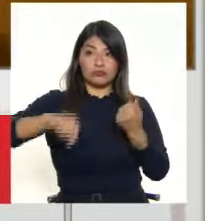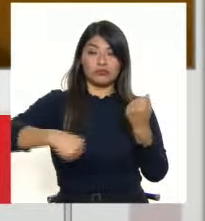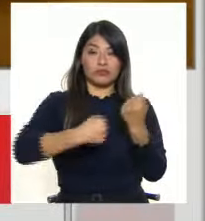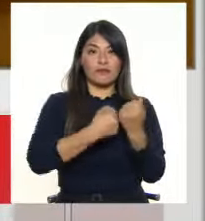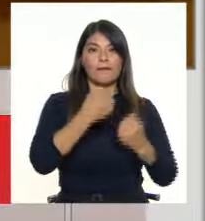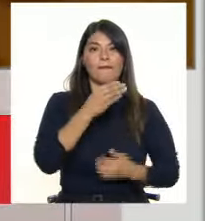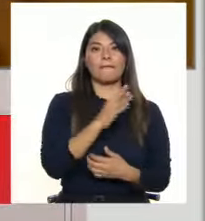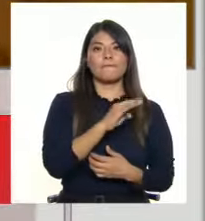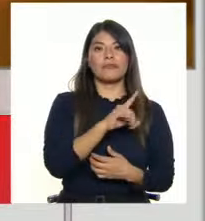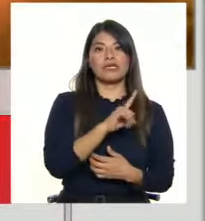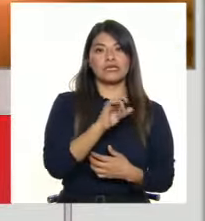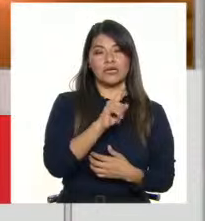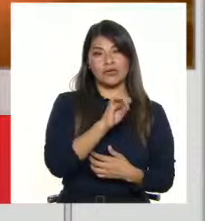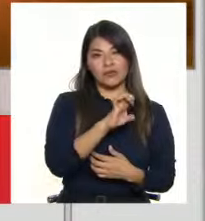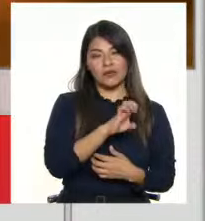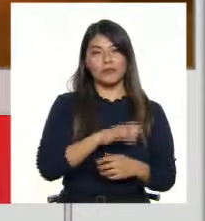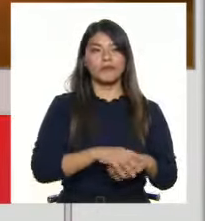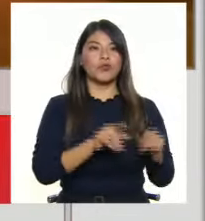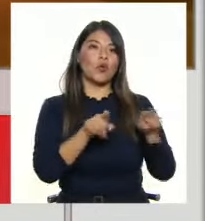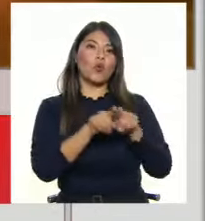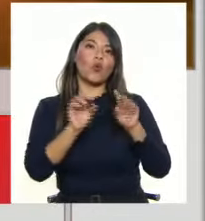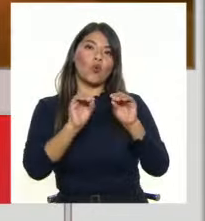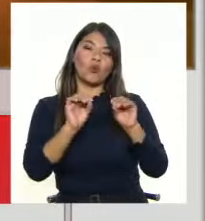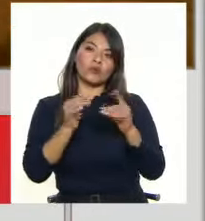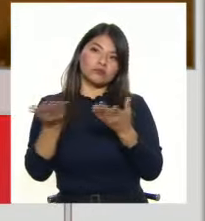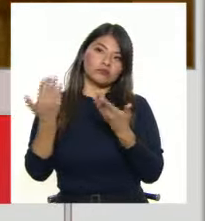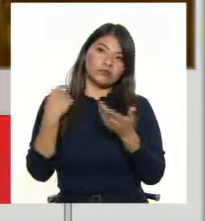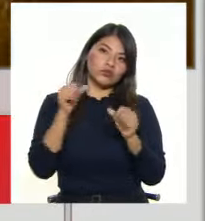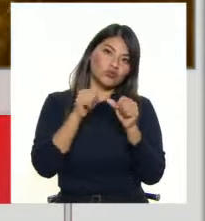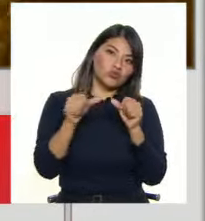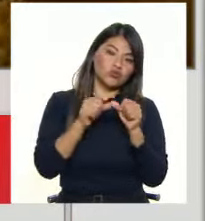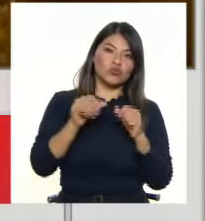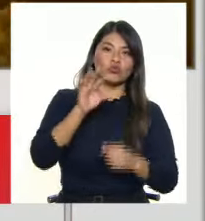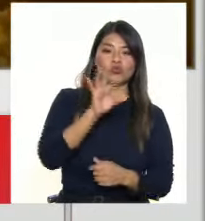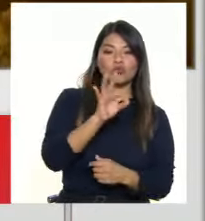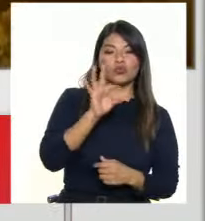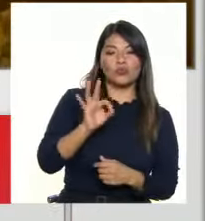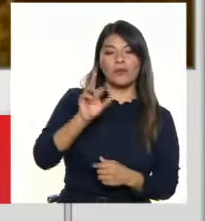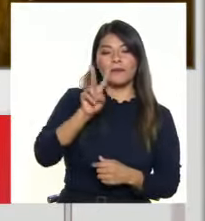Juan de Miraflores, o nos pueden escribir al número también